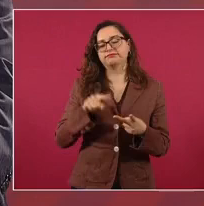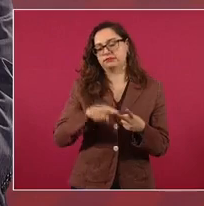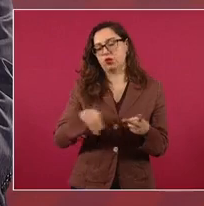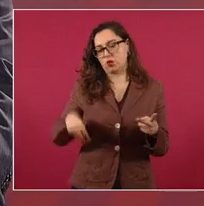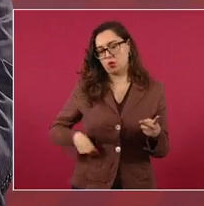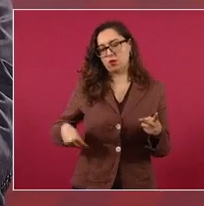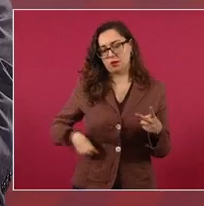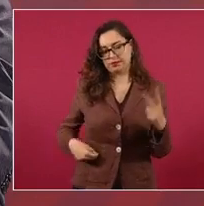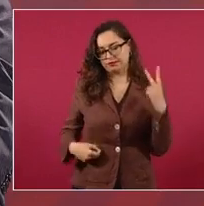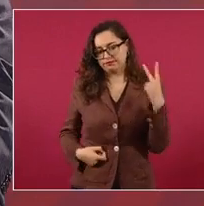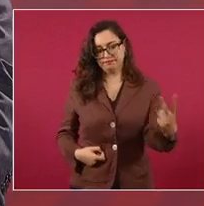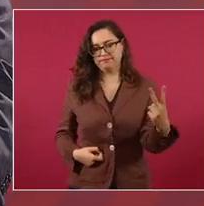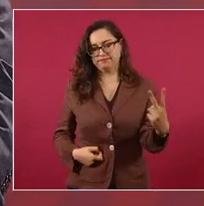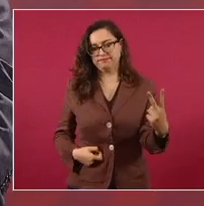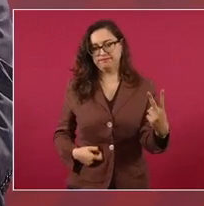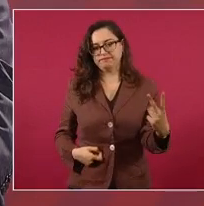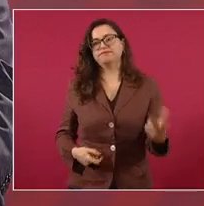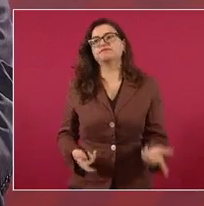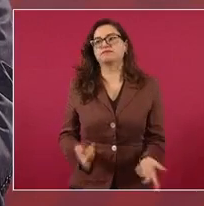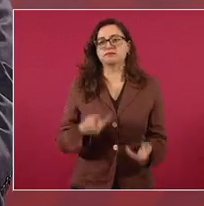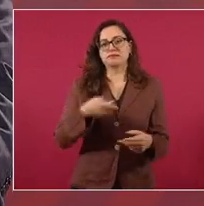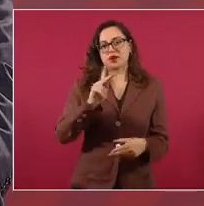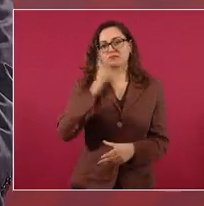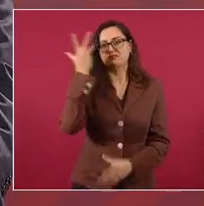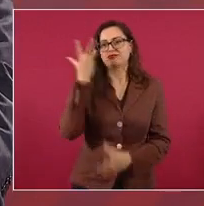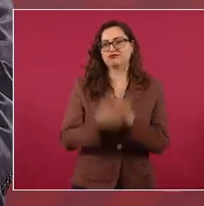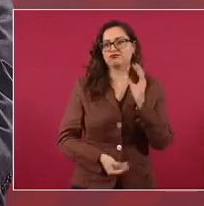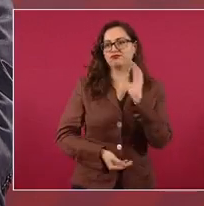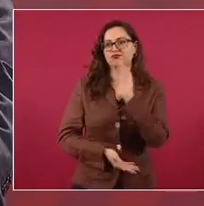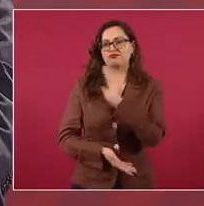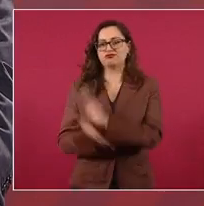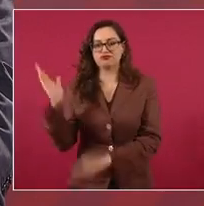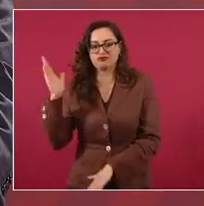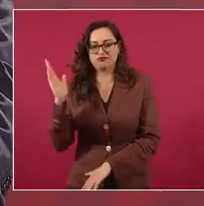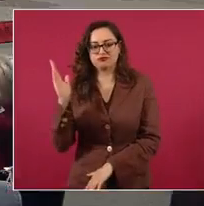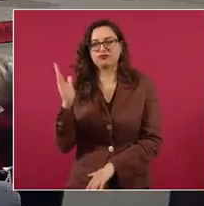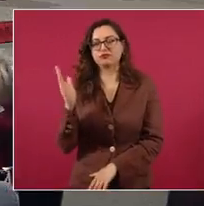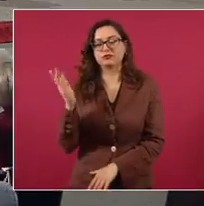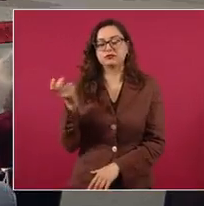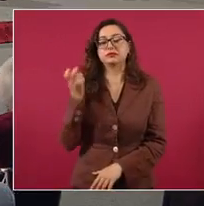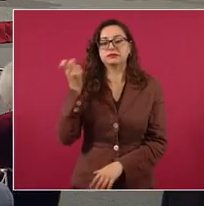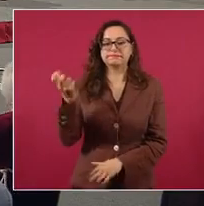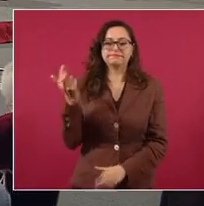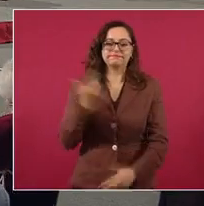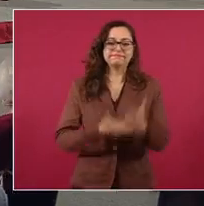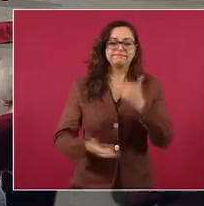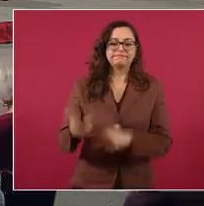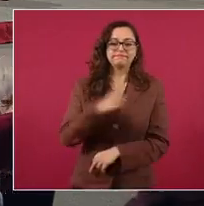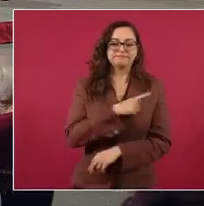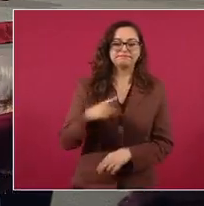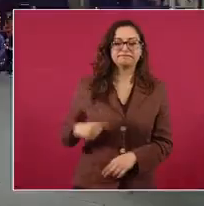Entonces, eso es lo que yo quería externar.